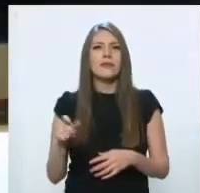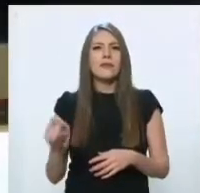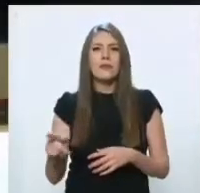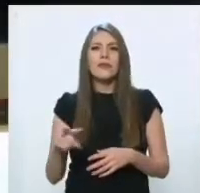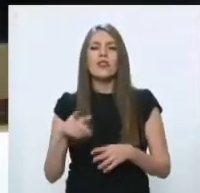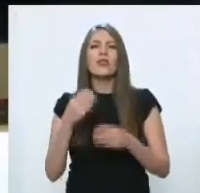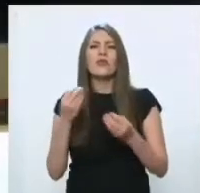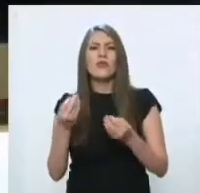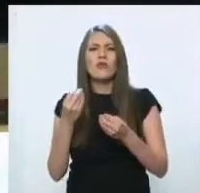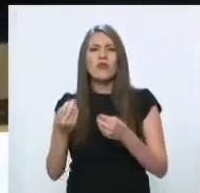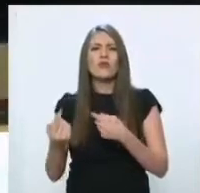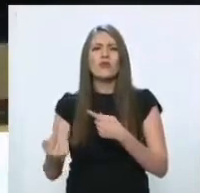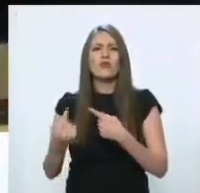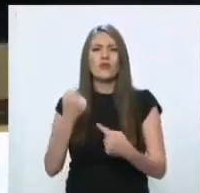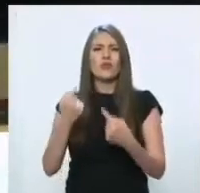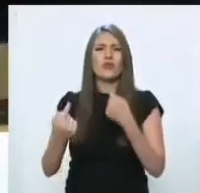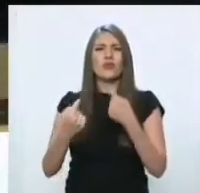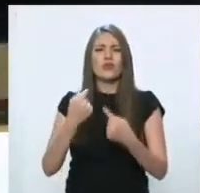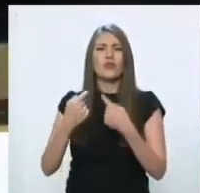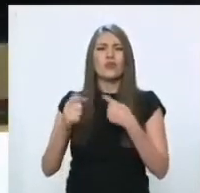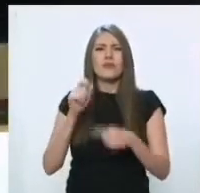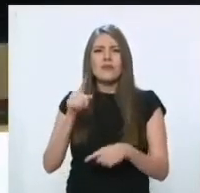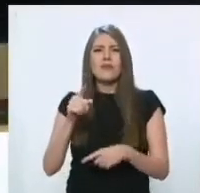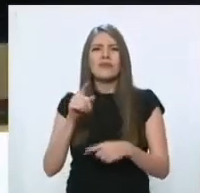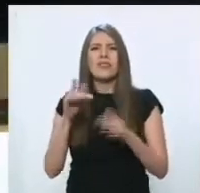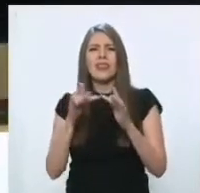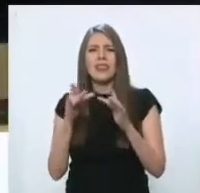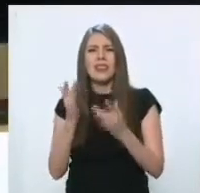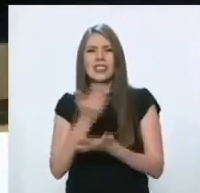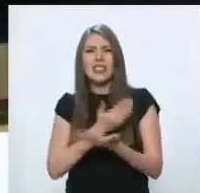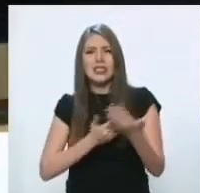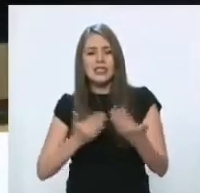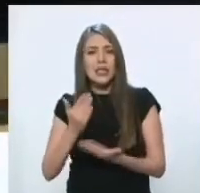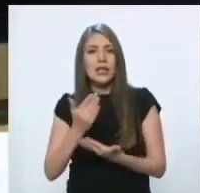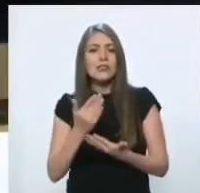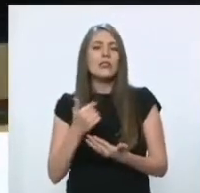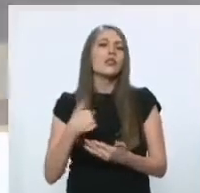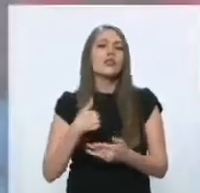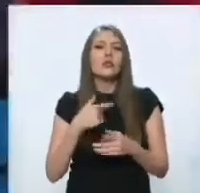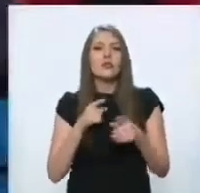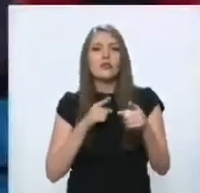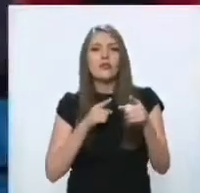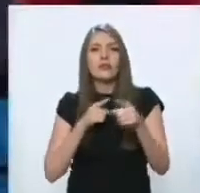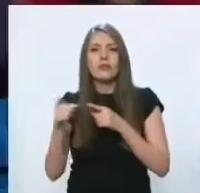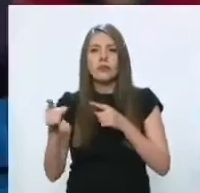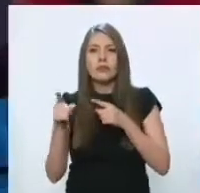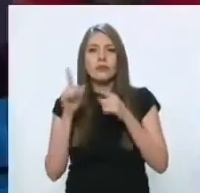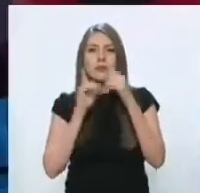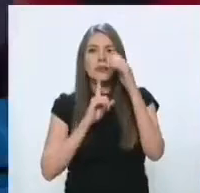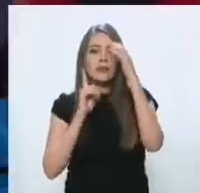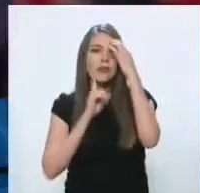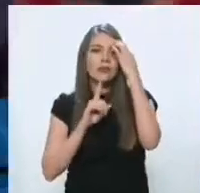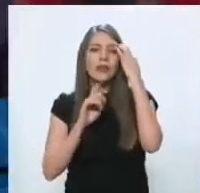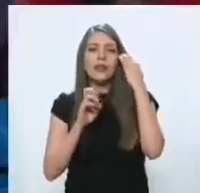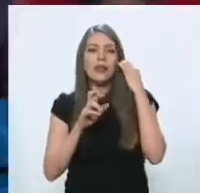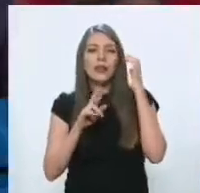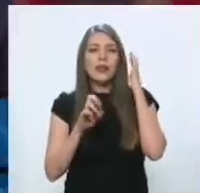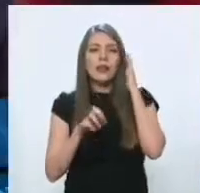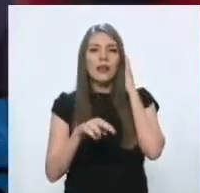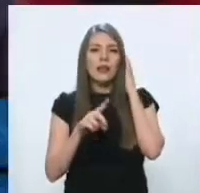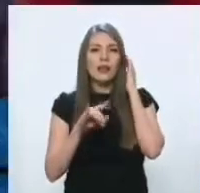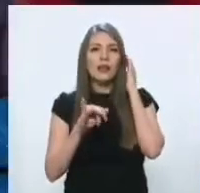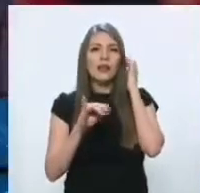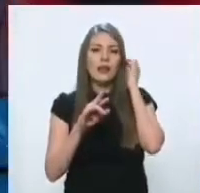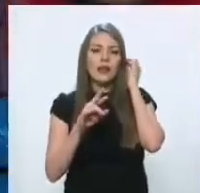redes sociales es mi crítica muy fuerte a Irma Heréndira Sandoval por la exoneración